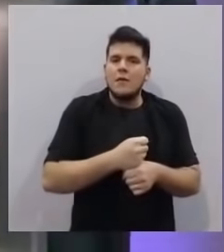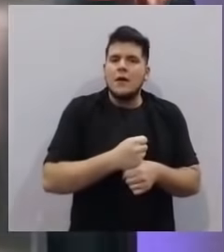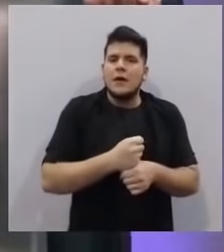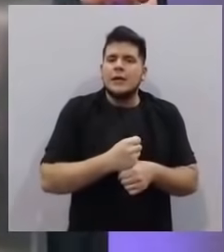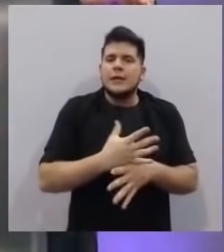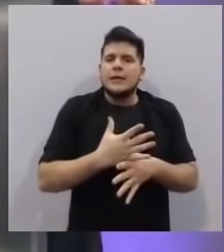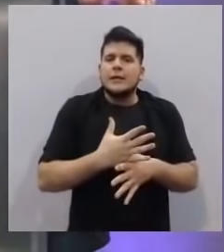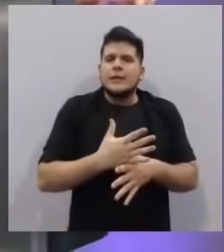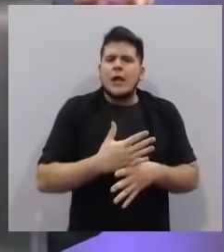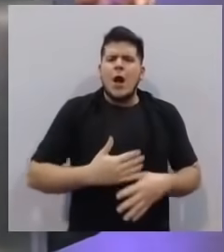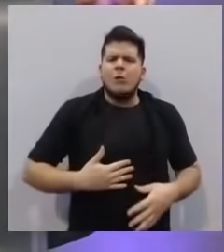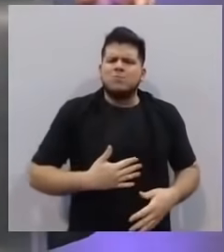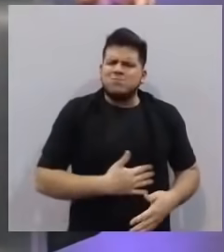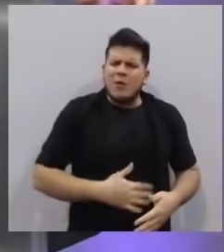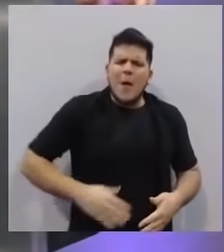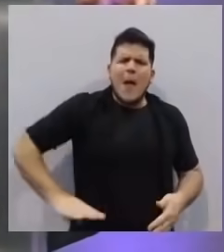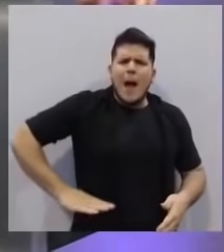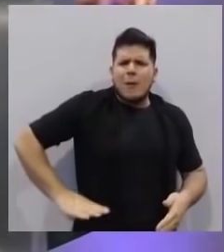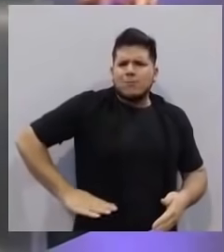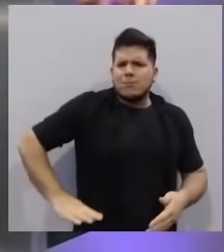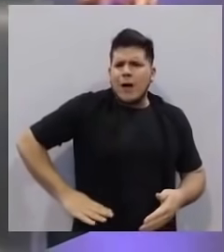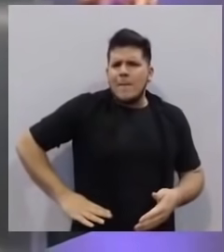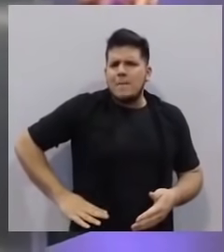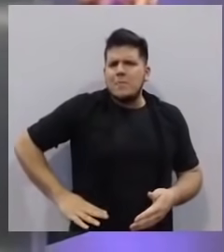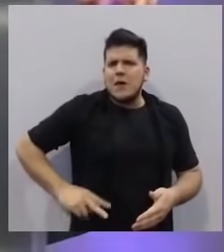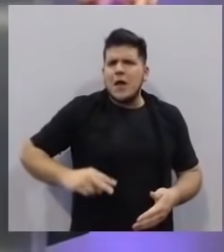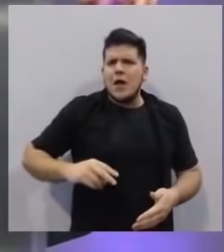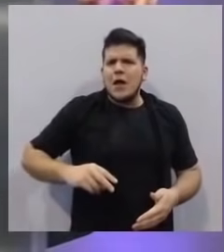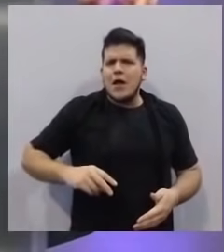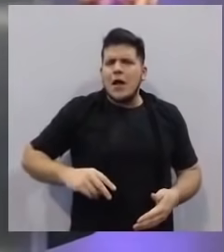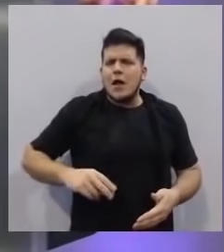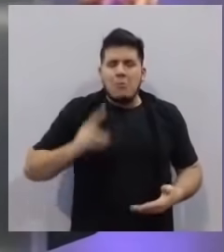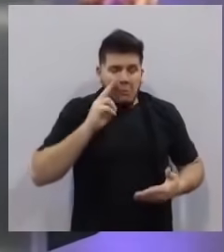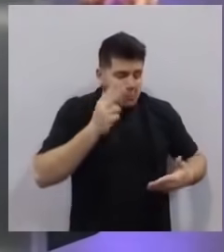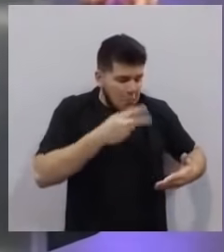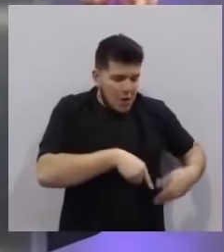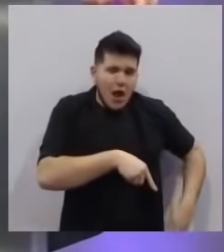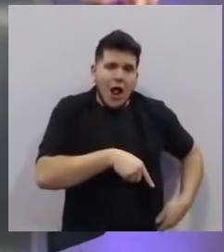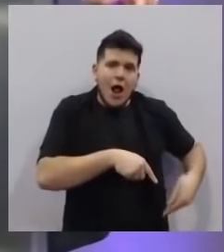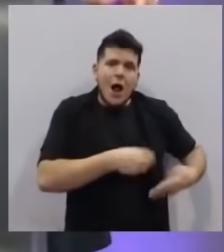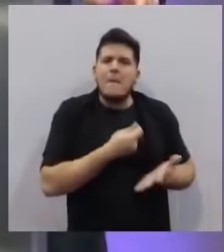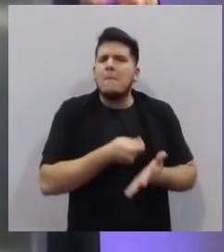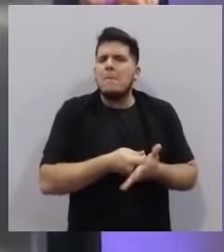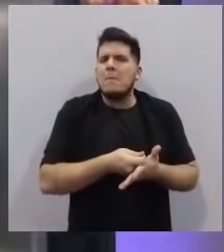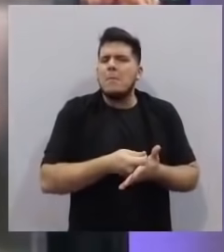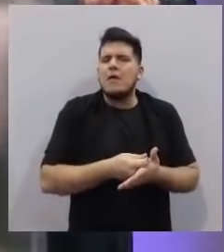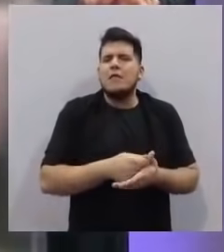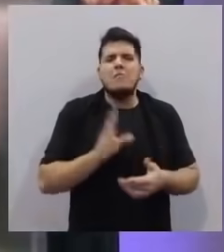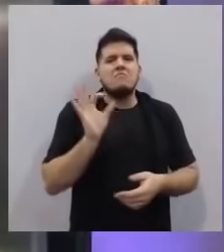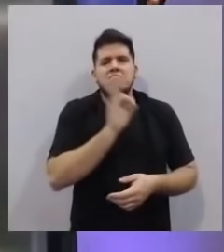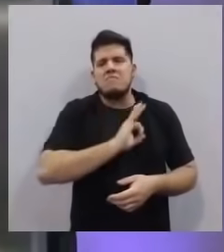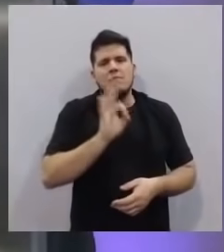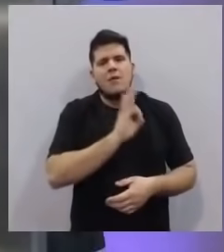judío y llegar al nivel que él llegó era una deshonra porque tuvo que ir y